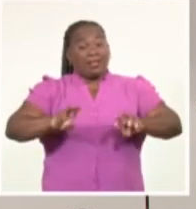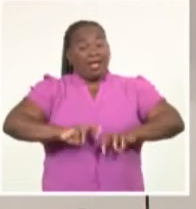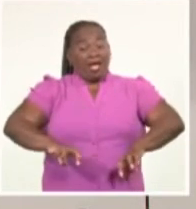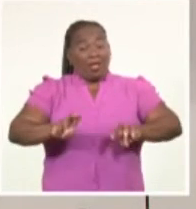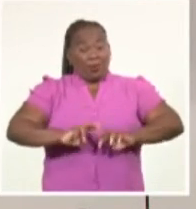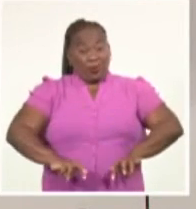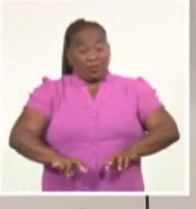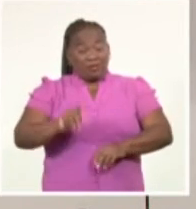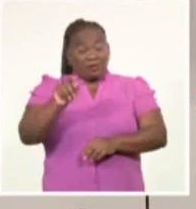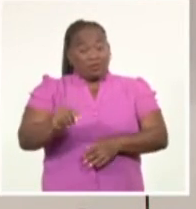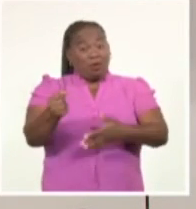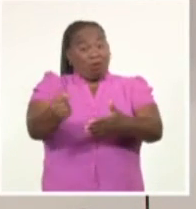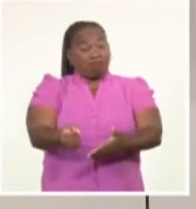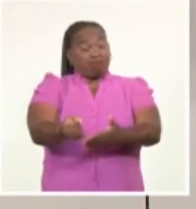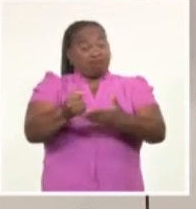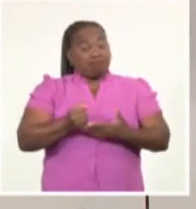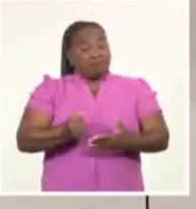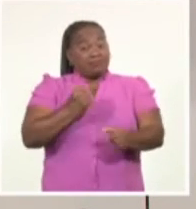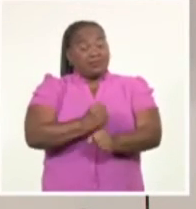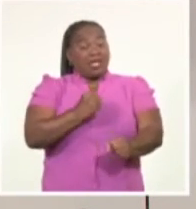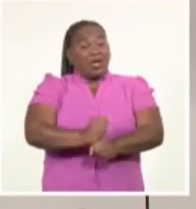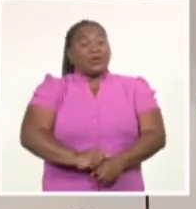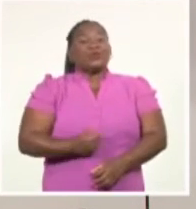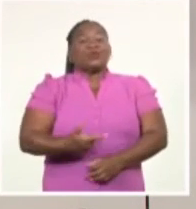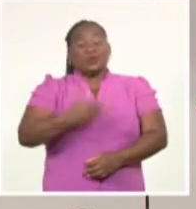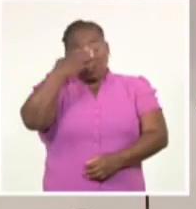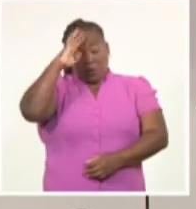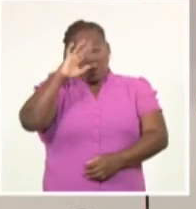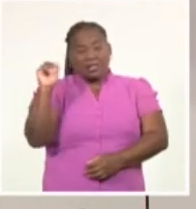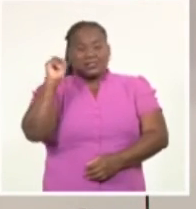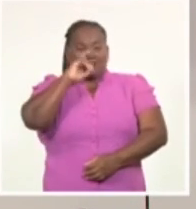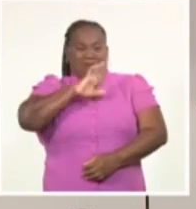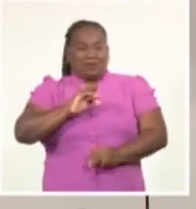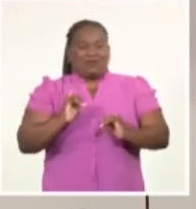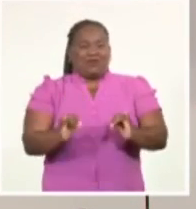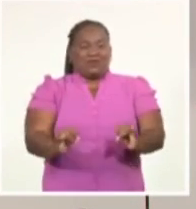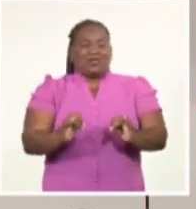quienes contribuyen con su quehacer a la cultura cubana, finalizan las culturales. Feliz tarde.